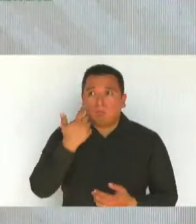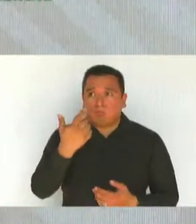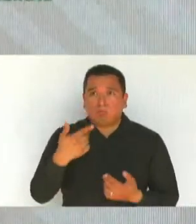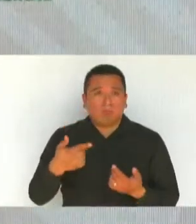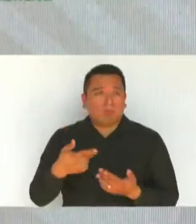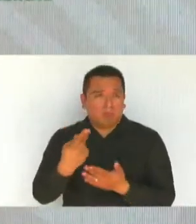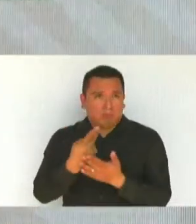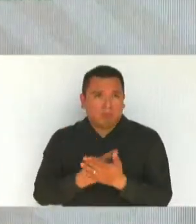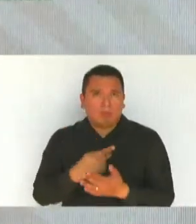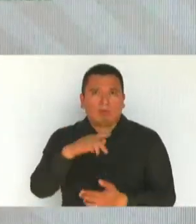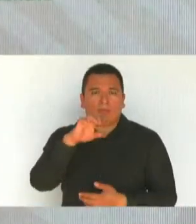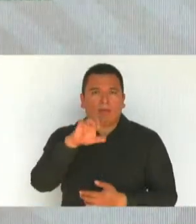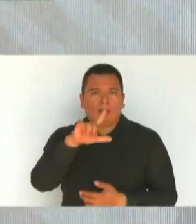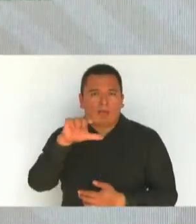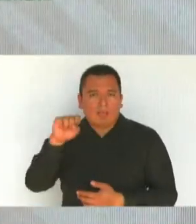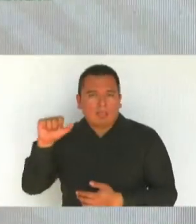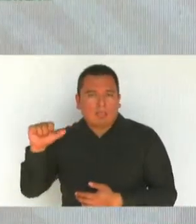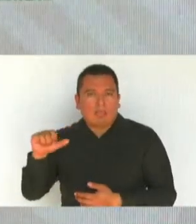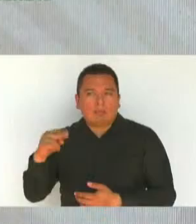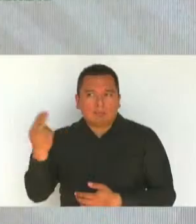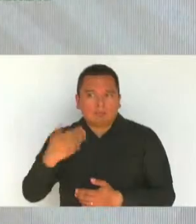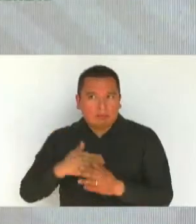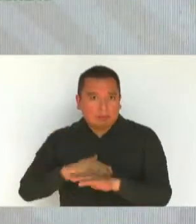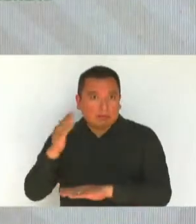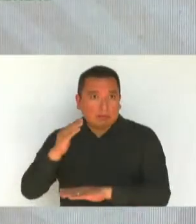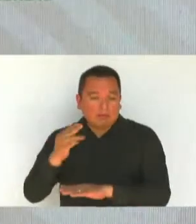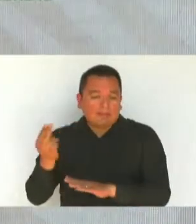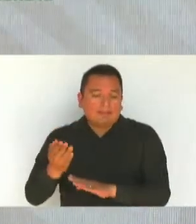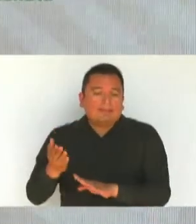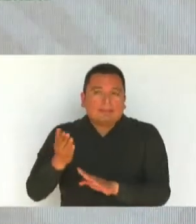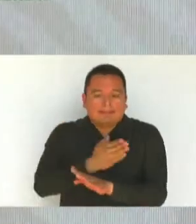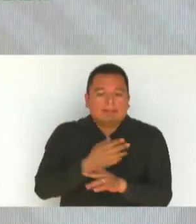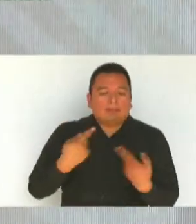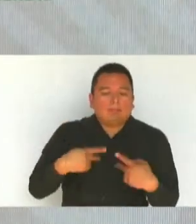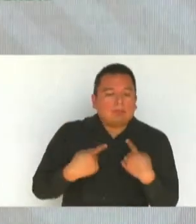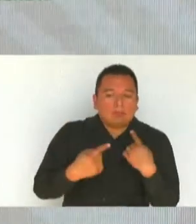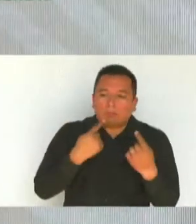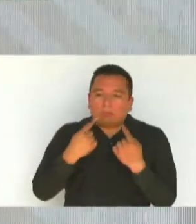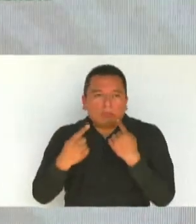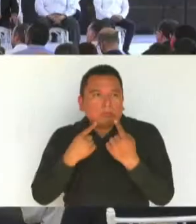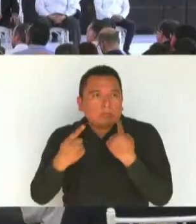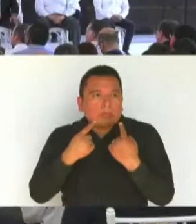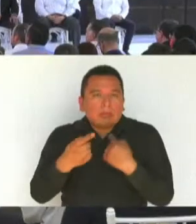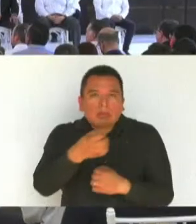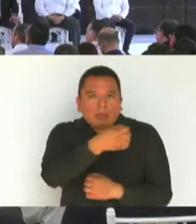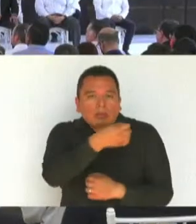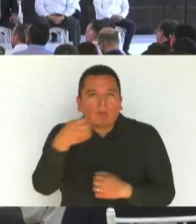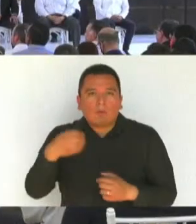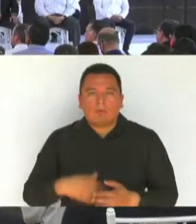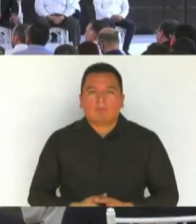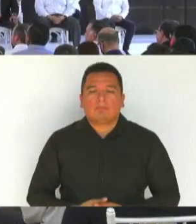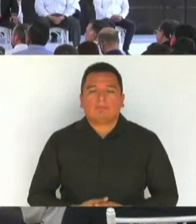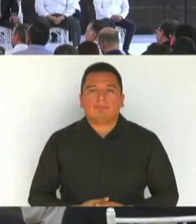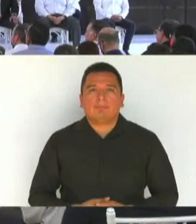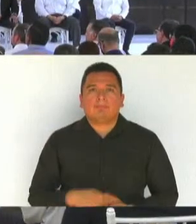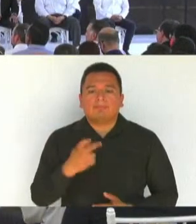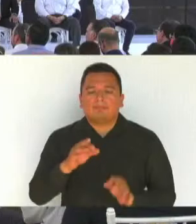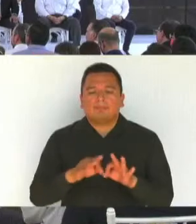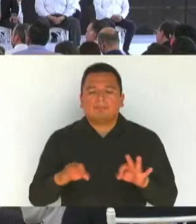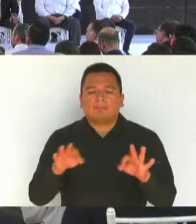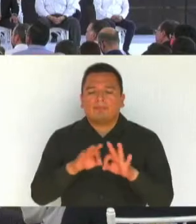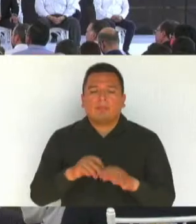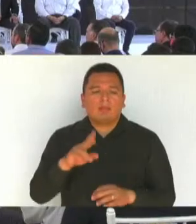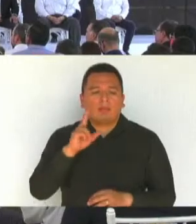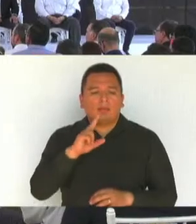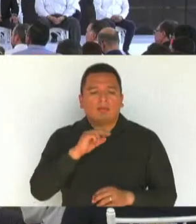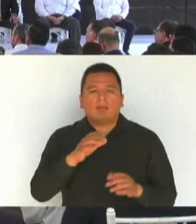es necesario contar con un liderazgo alineado. Para ello, es necesario fortalecer las estrategias del